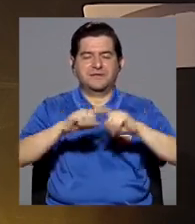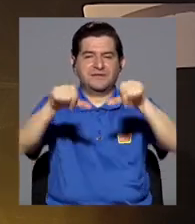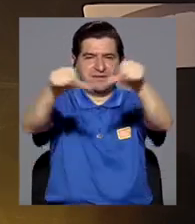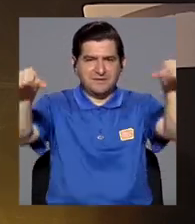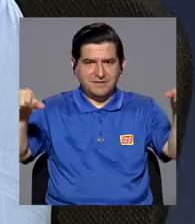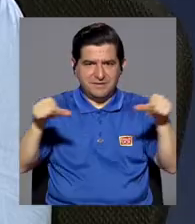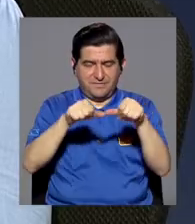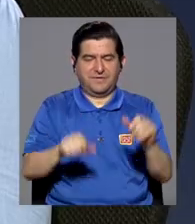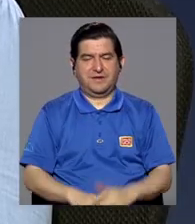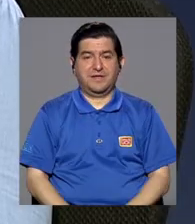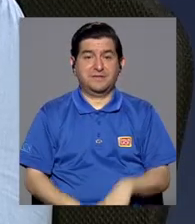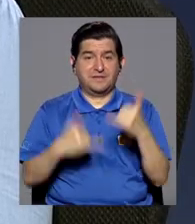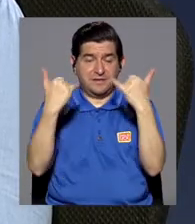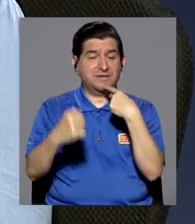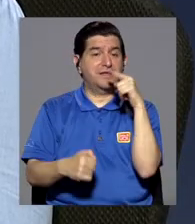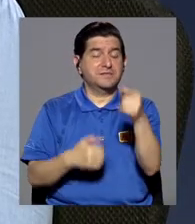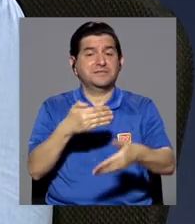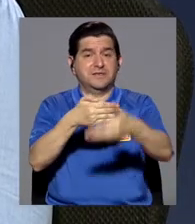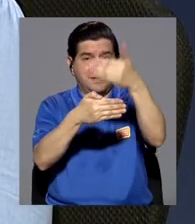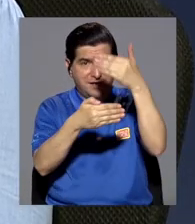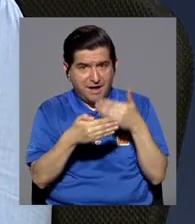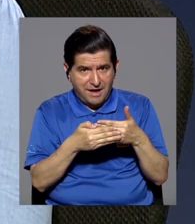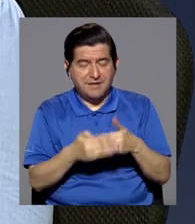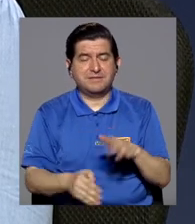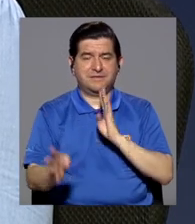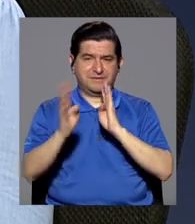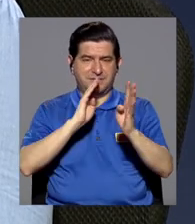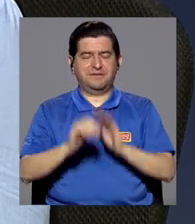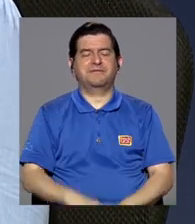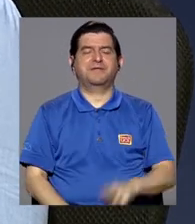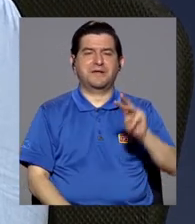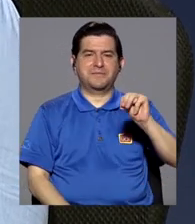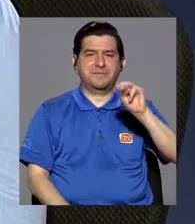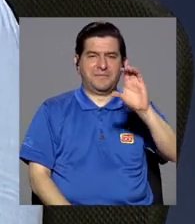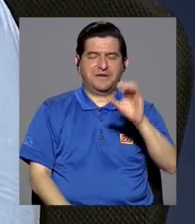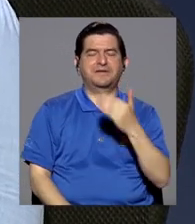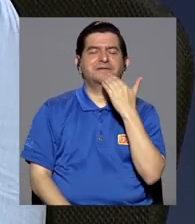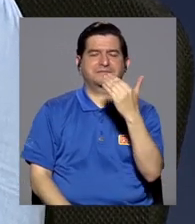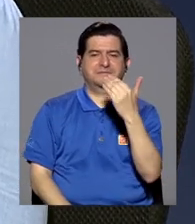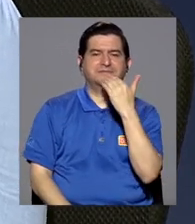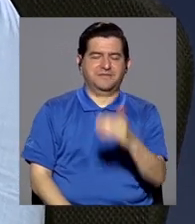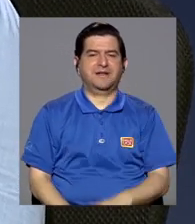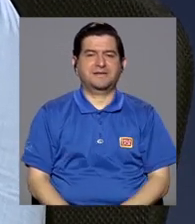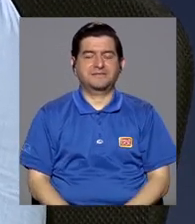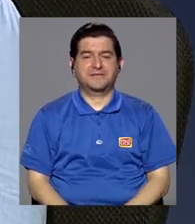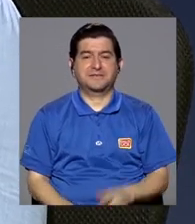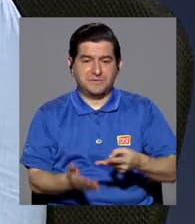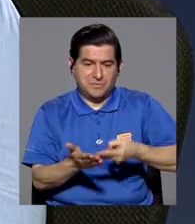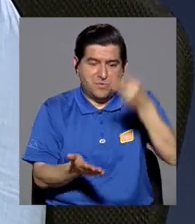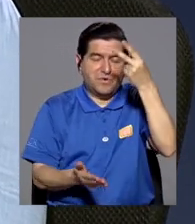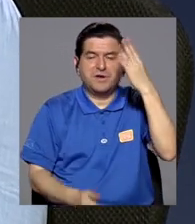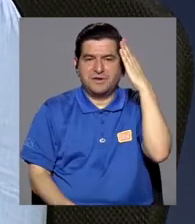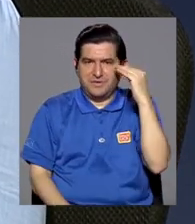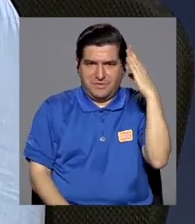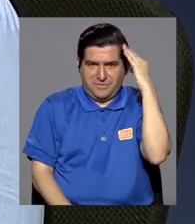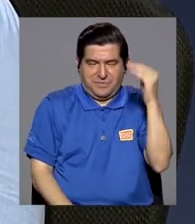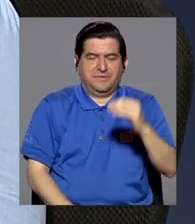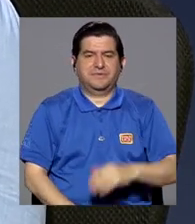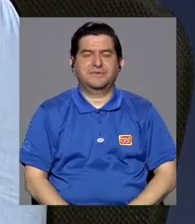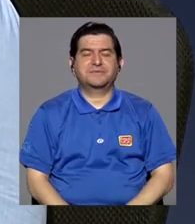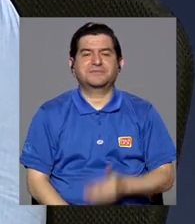disciplinas qué es algo que ha reivindicado a lo largo de esta plática maricris muchas gracias por enriquecernos con tu experiencia